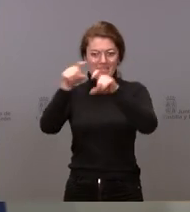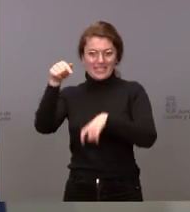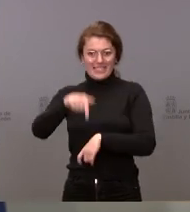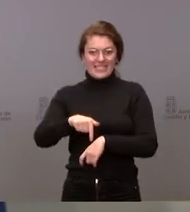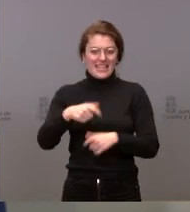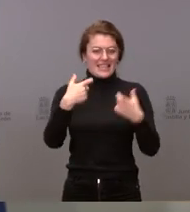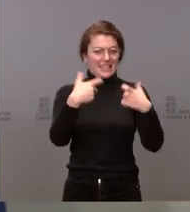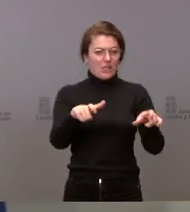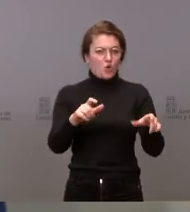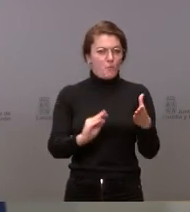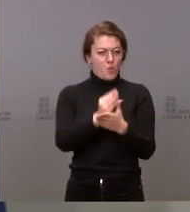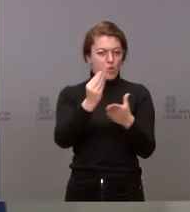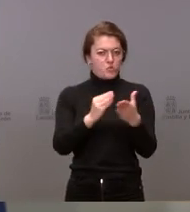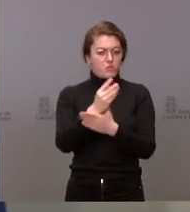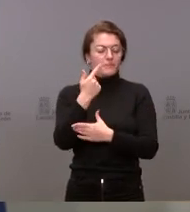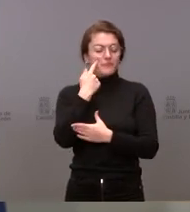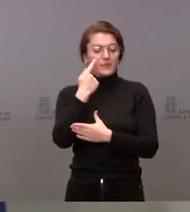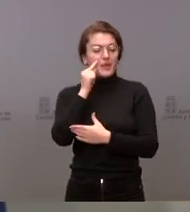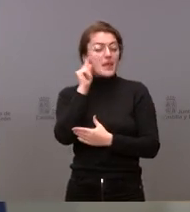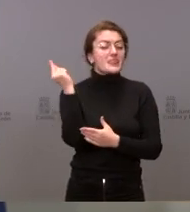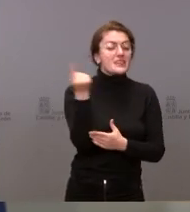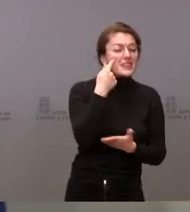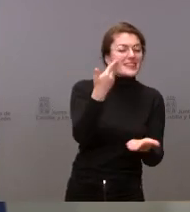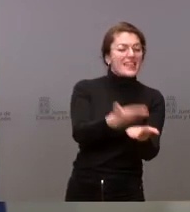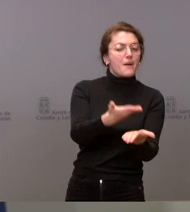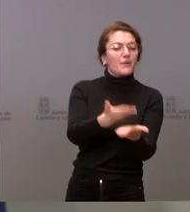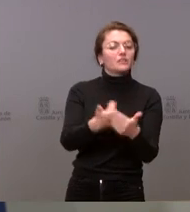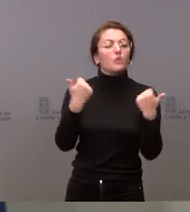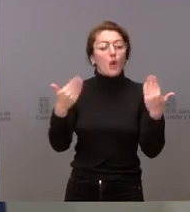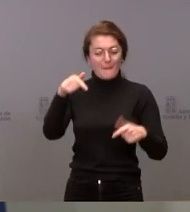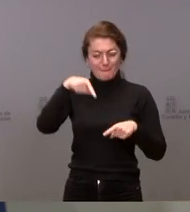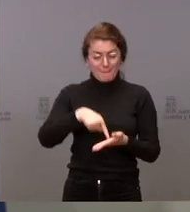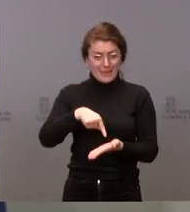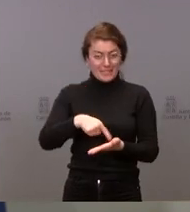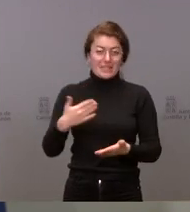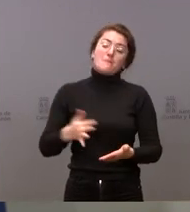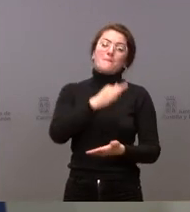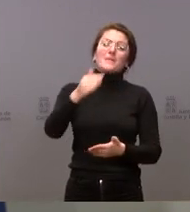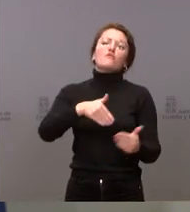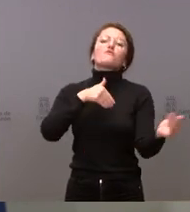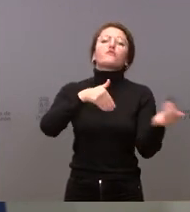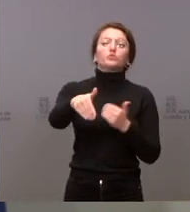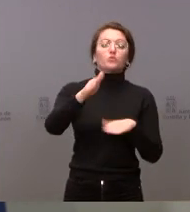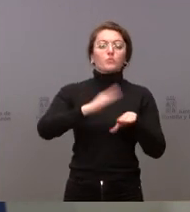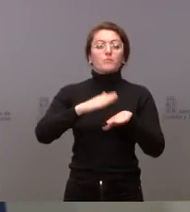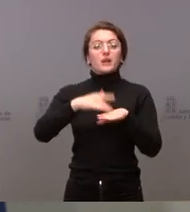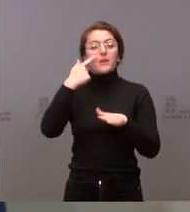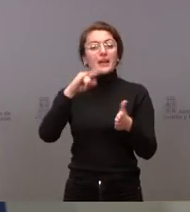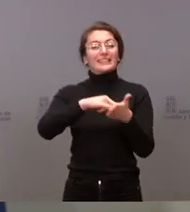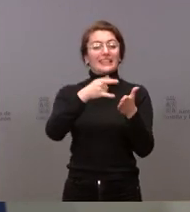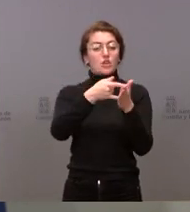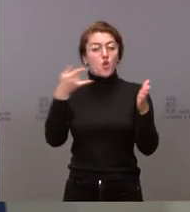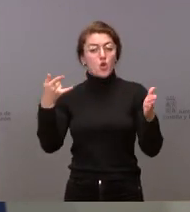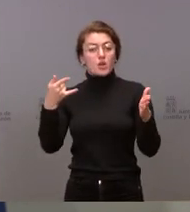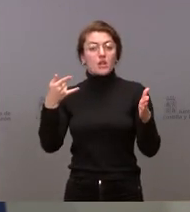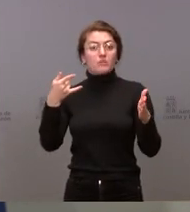sus demandas de presente y de futuro posibles desarrollos tecnológicos en la materia algunos de los cuales no se